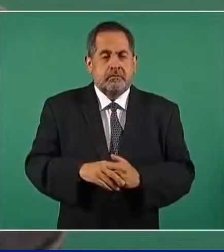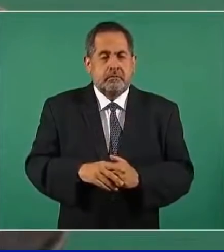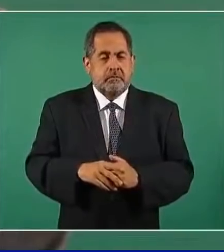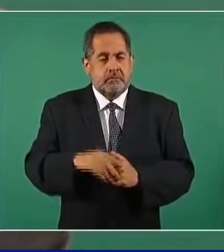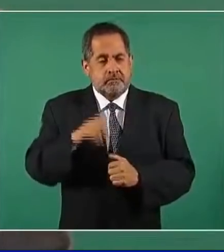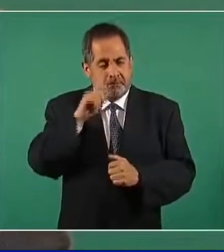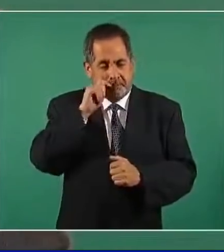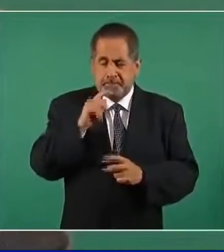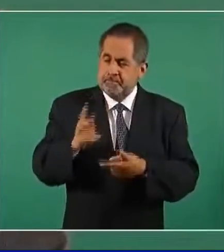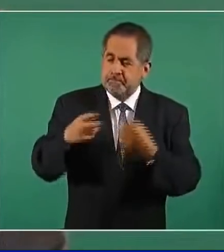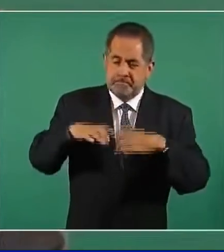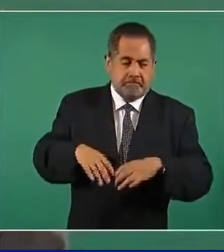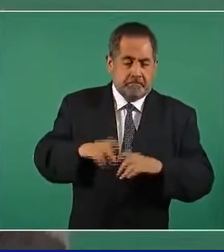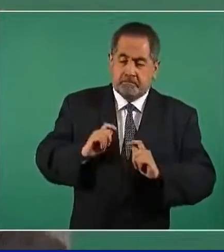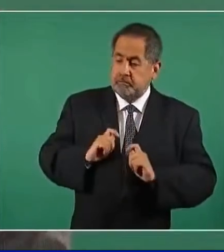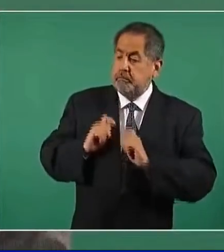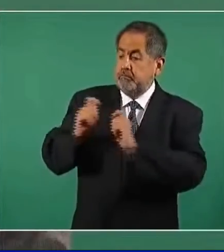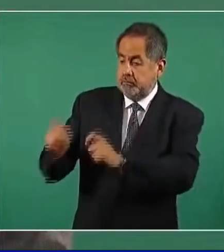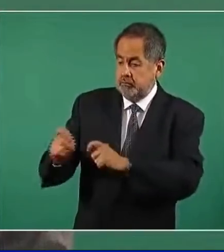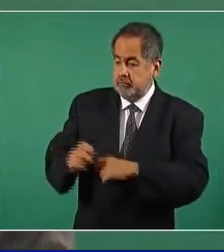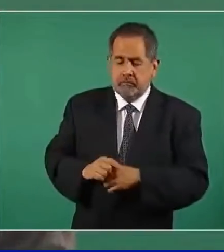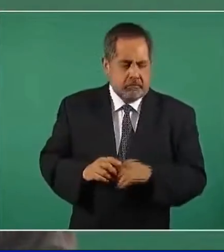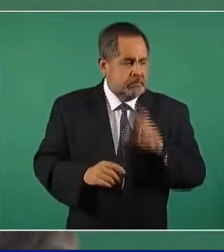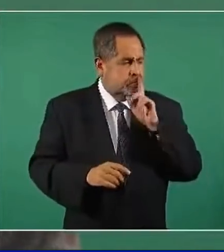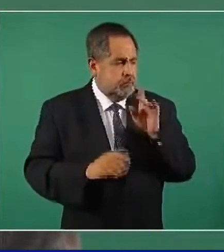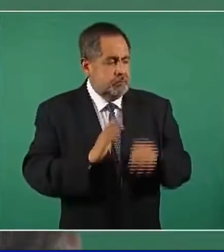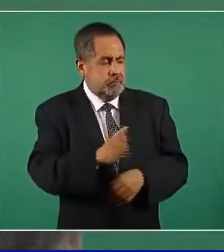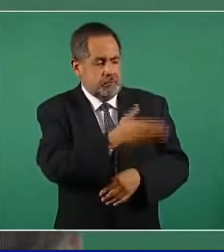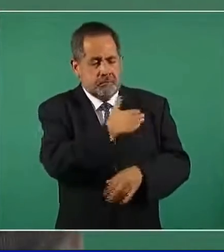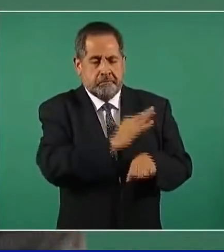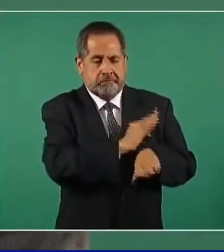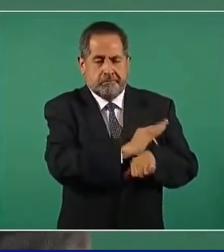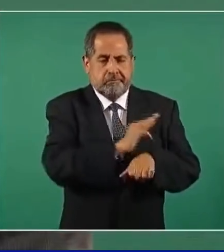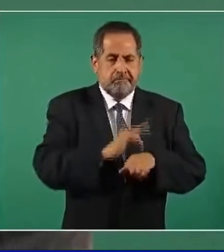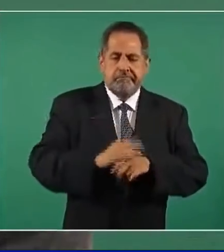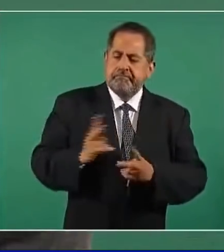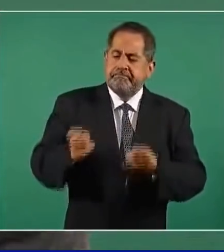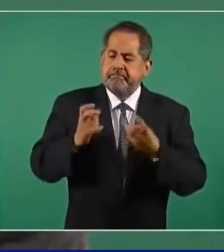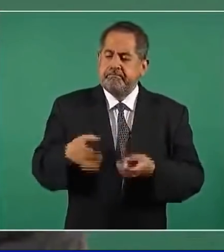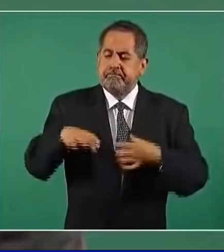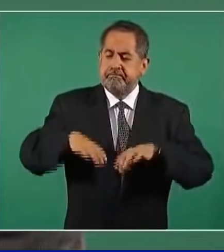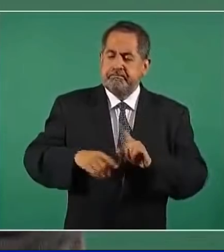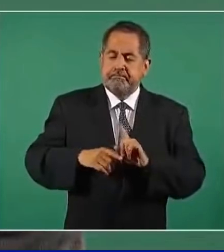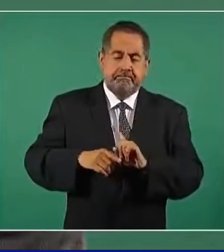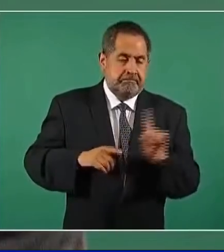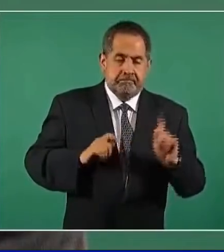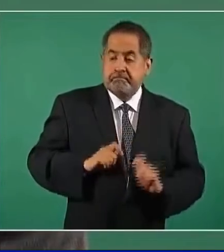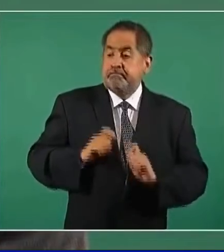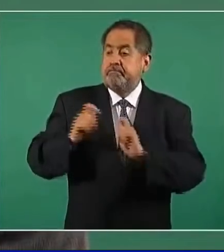entraba los protegía, era tapadera.